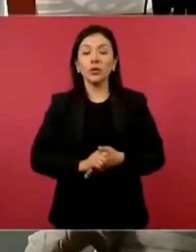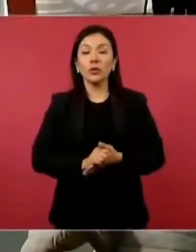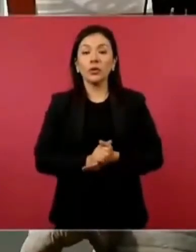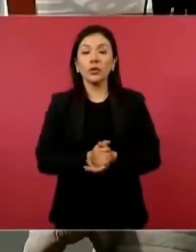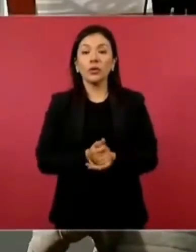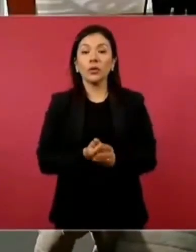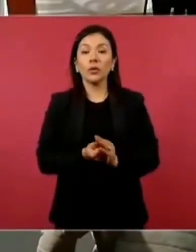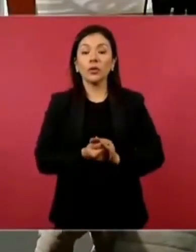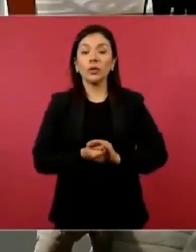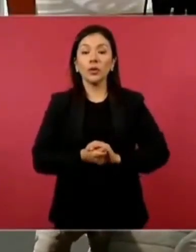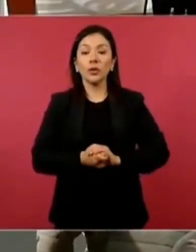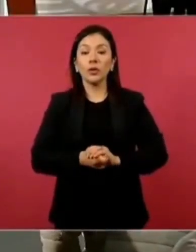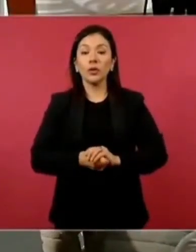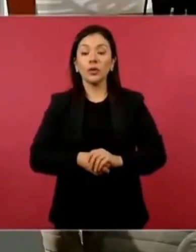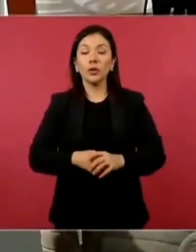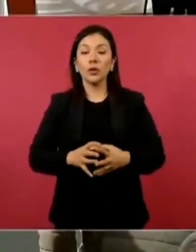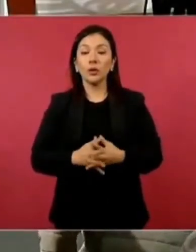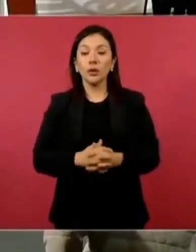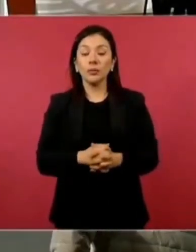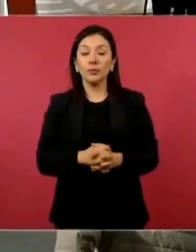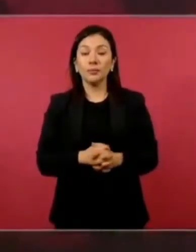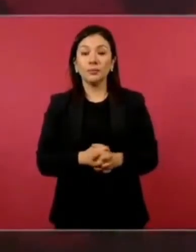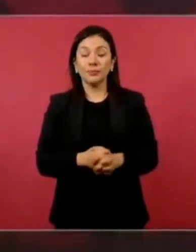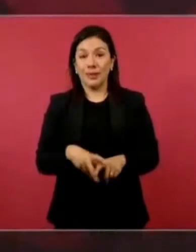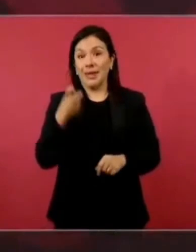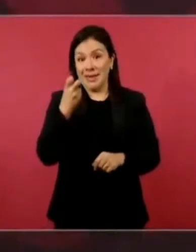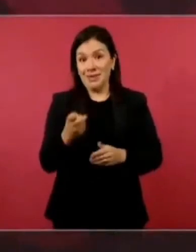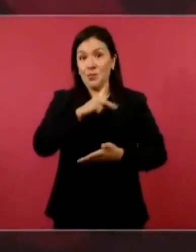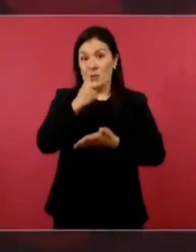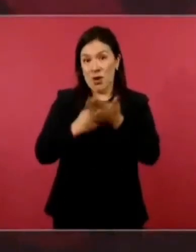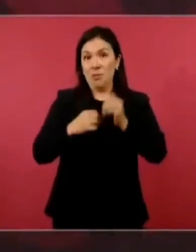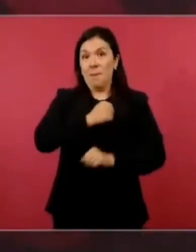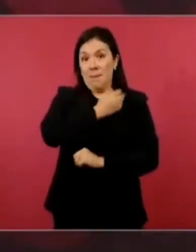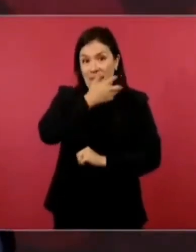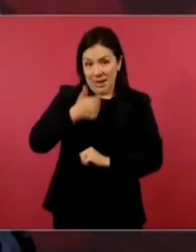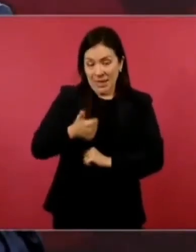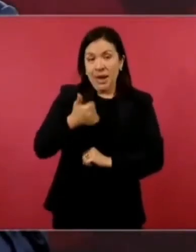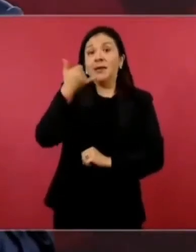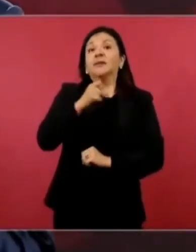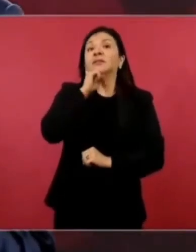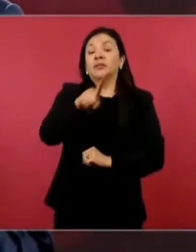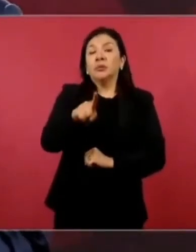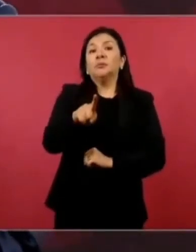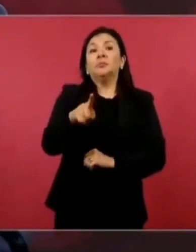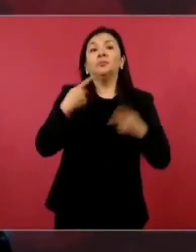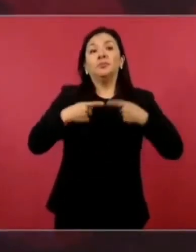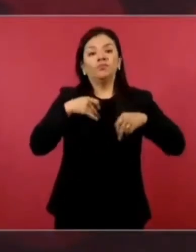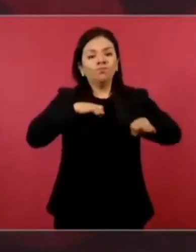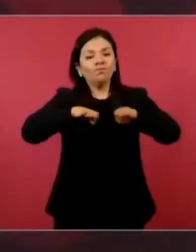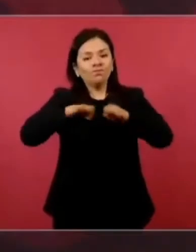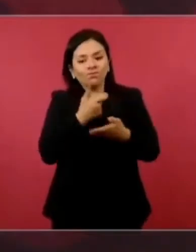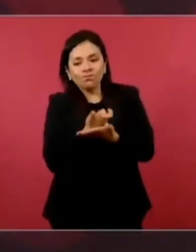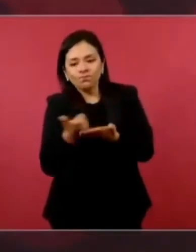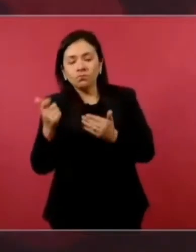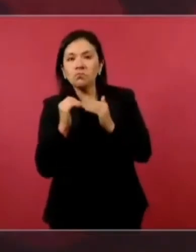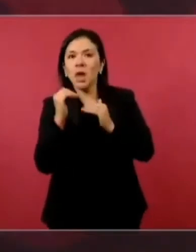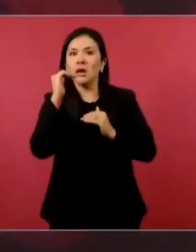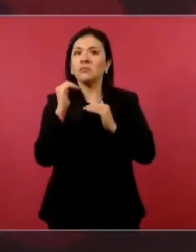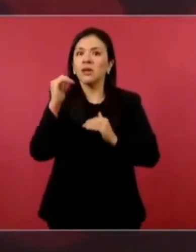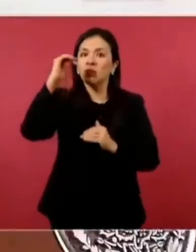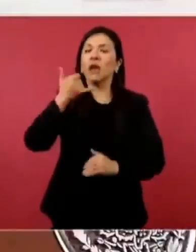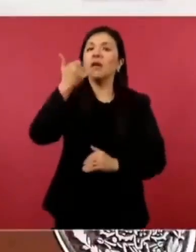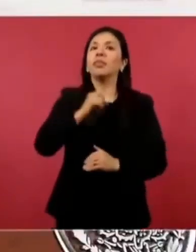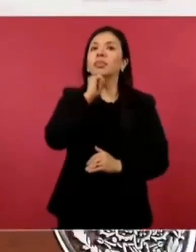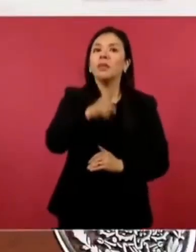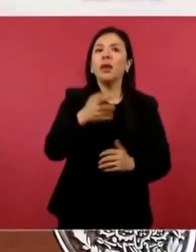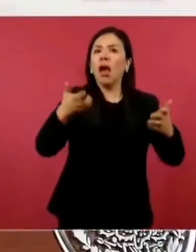fueron los programas de bienestar, pero también fue el aumento al salario, pero también fue la